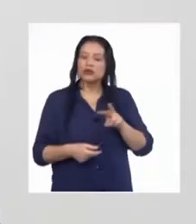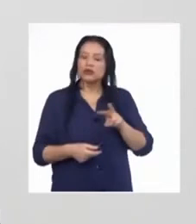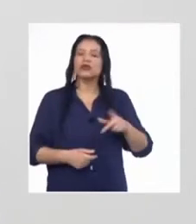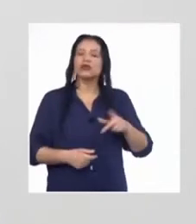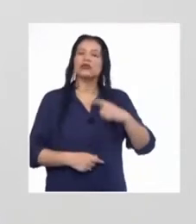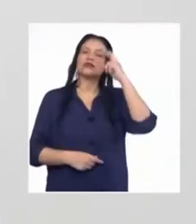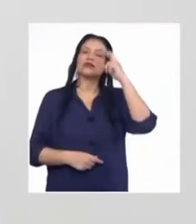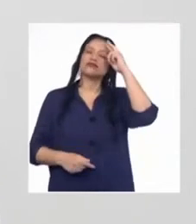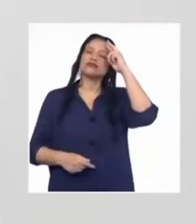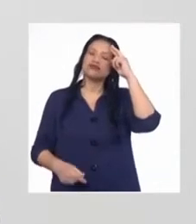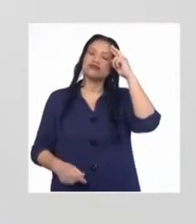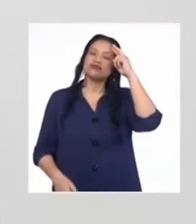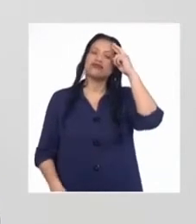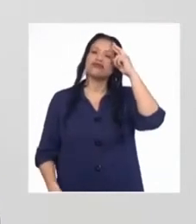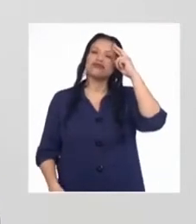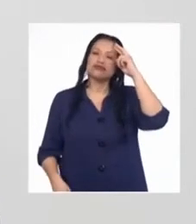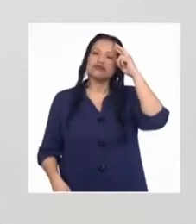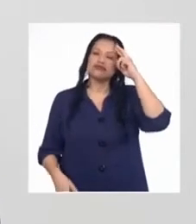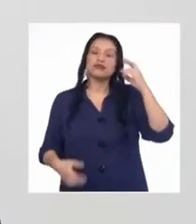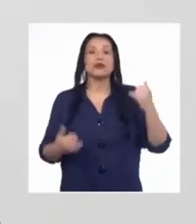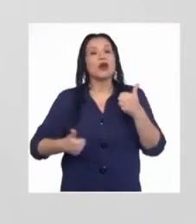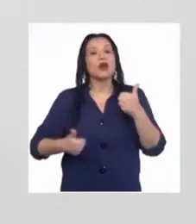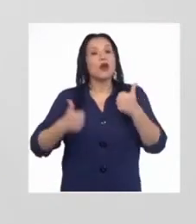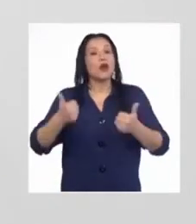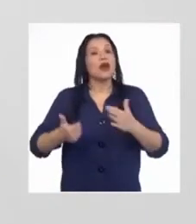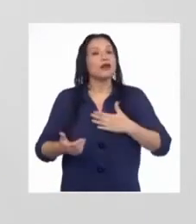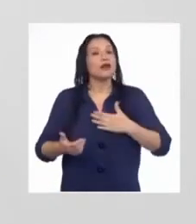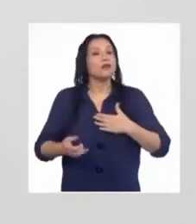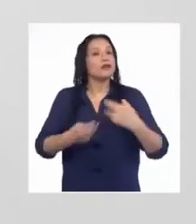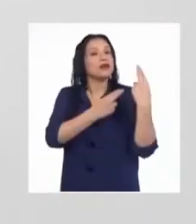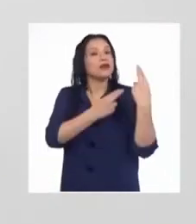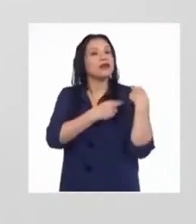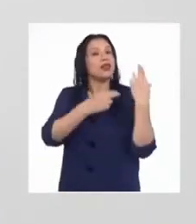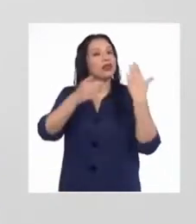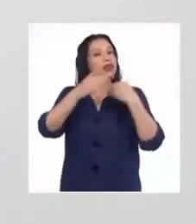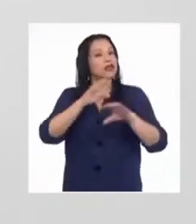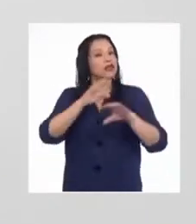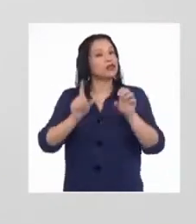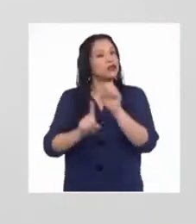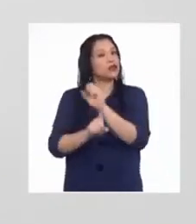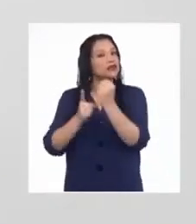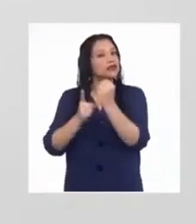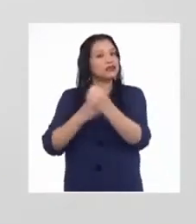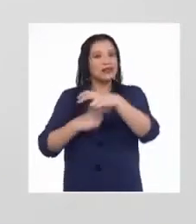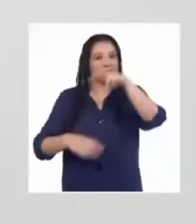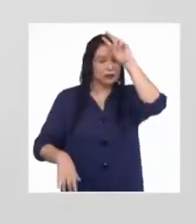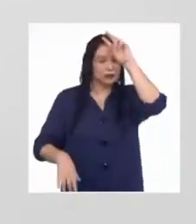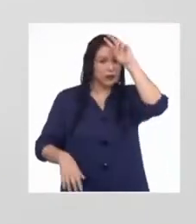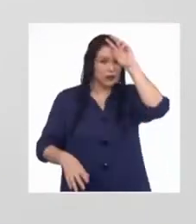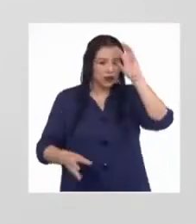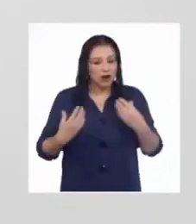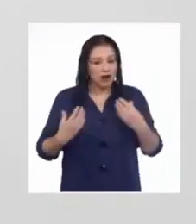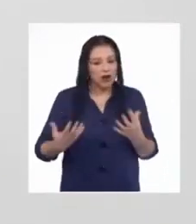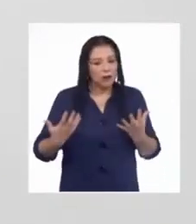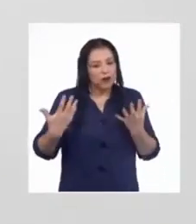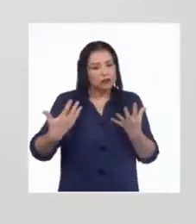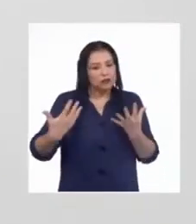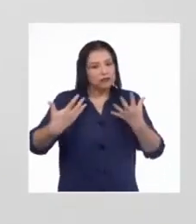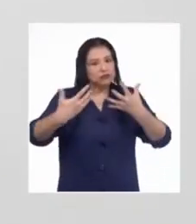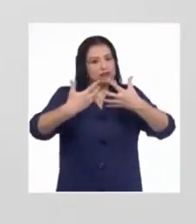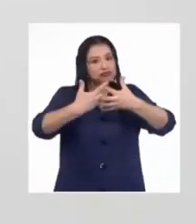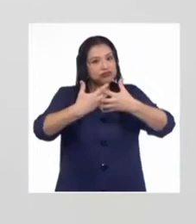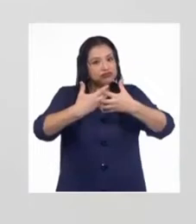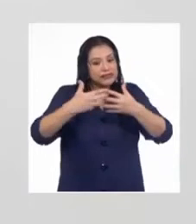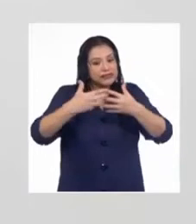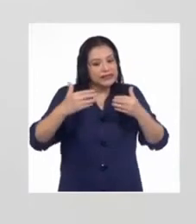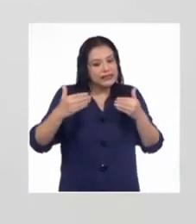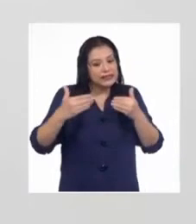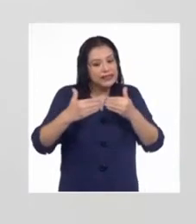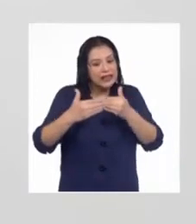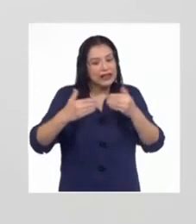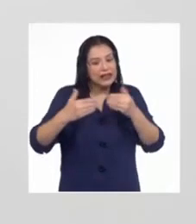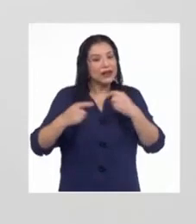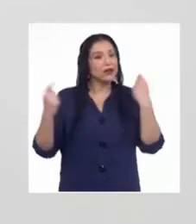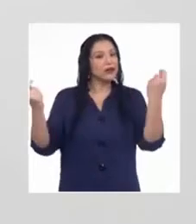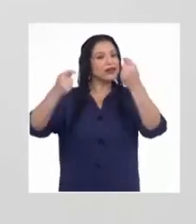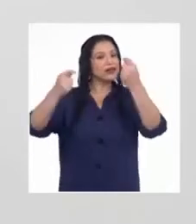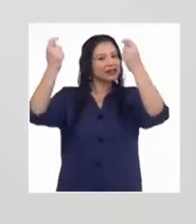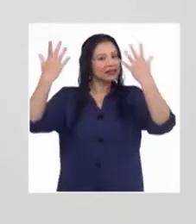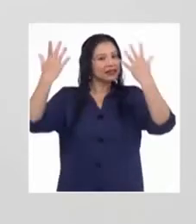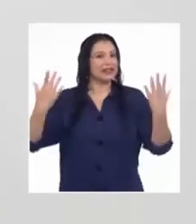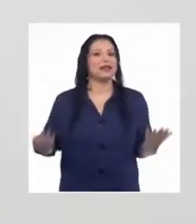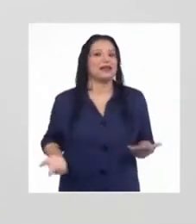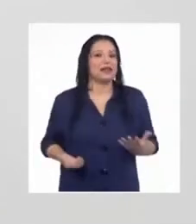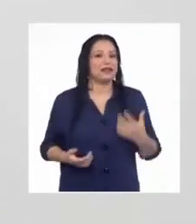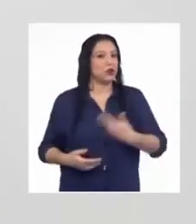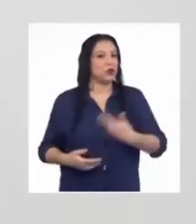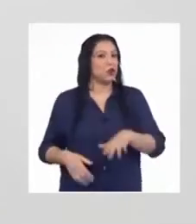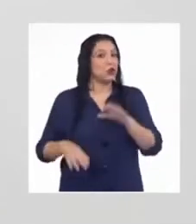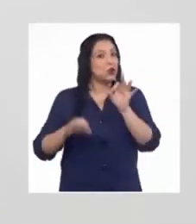hicieron sobre nuestro rol dentro de la sociedad y cómo lo enlazaron con una fecha que está muy próxima y que es